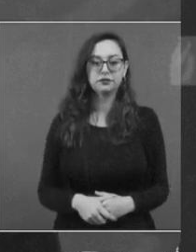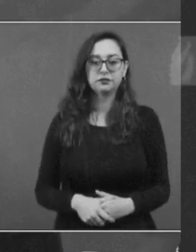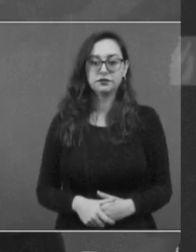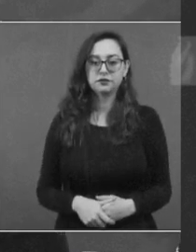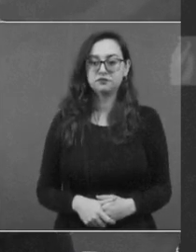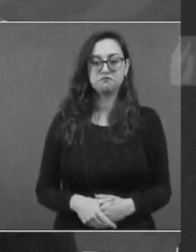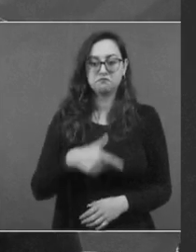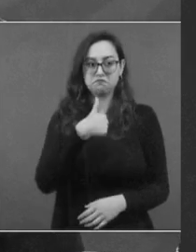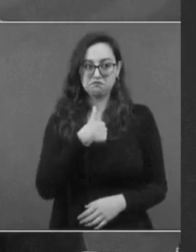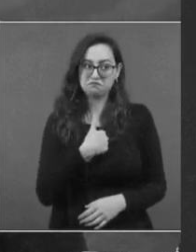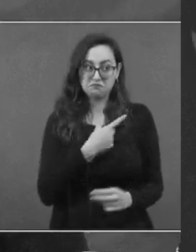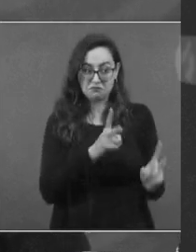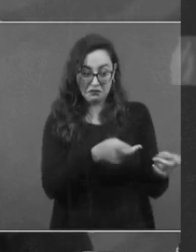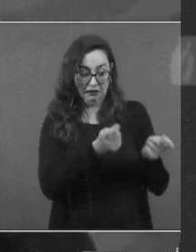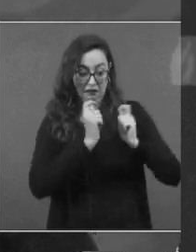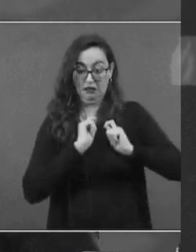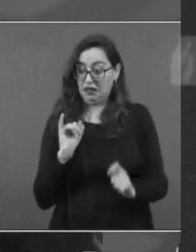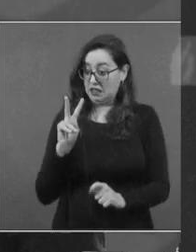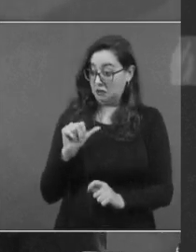acepté.